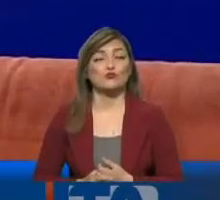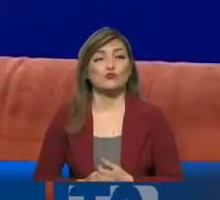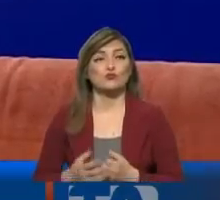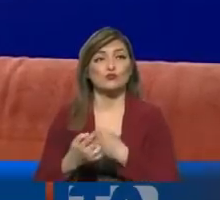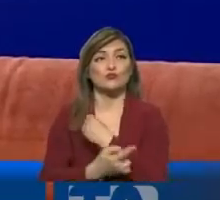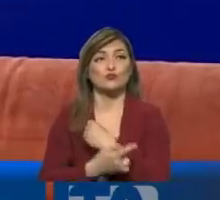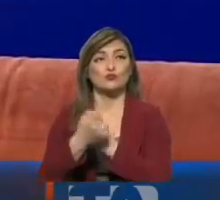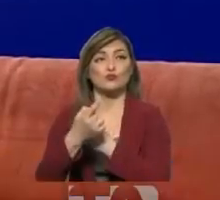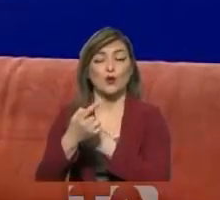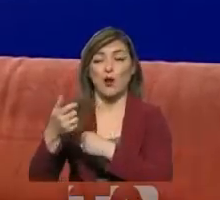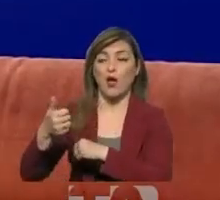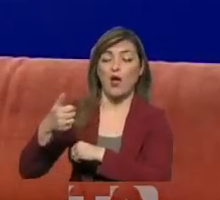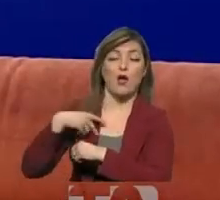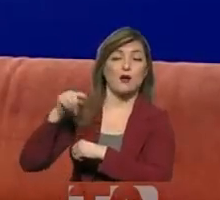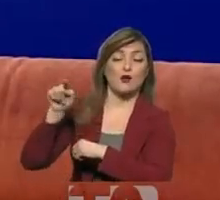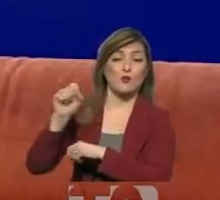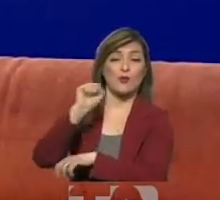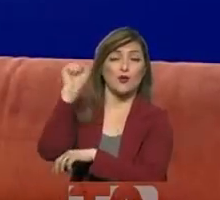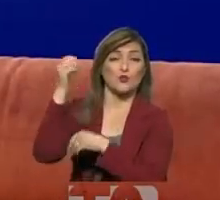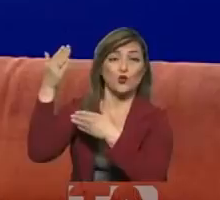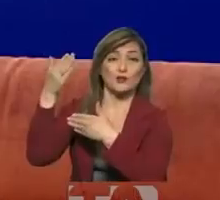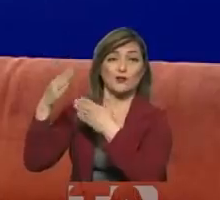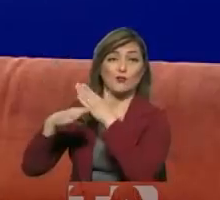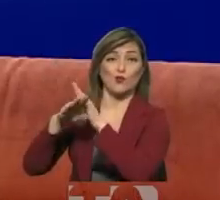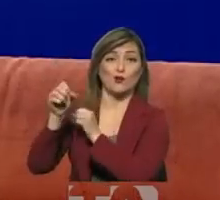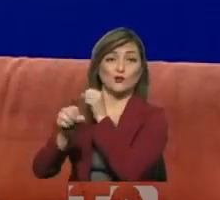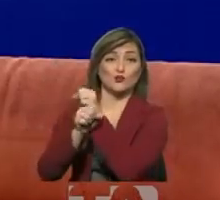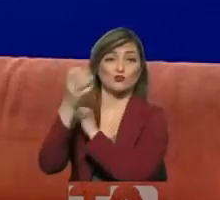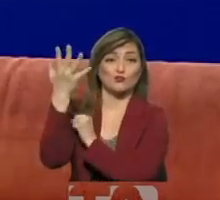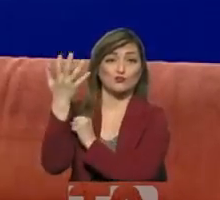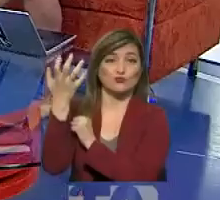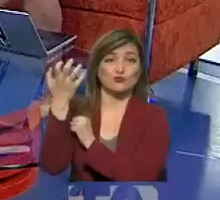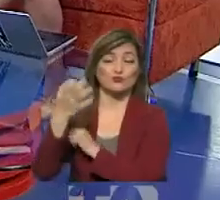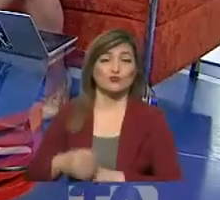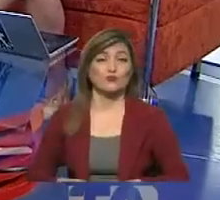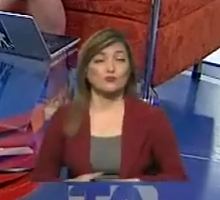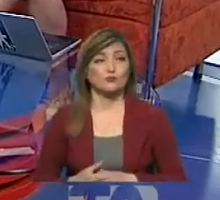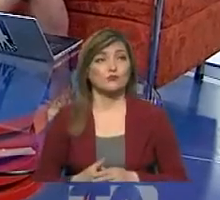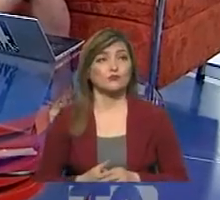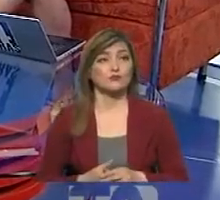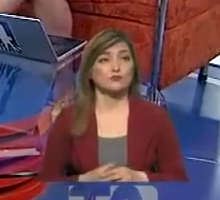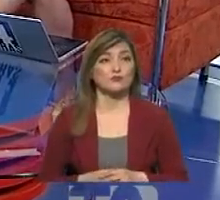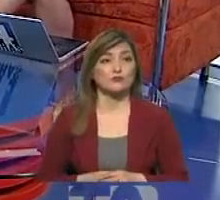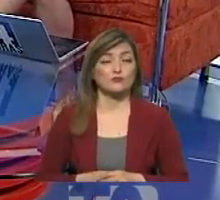e inhabilitaron para ejercer sus derechos políticos por 15 años. En este caso,